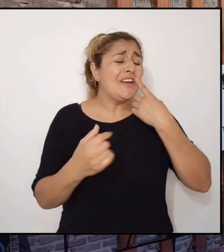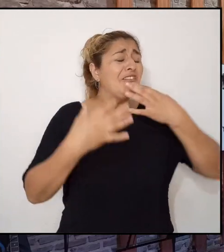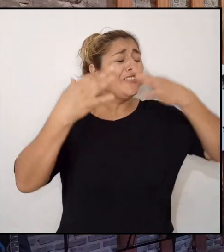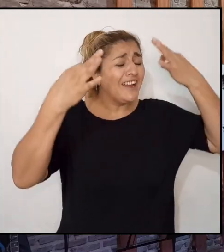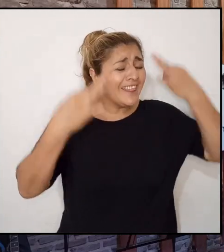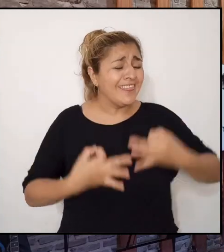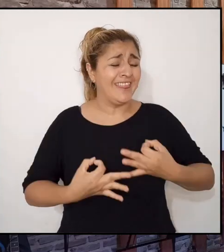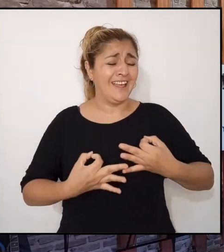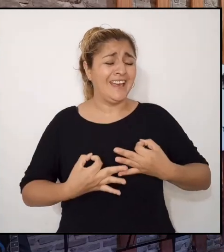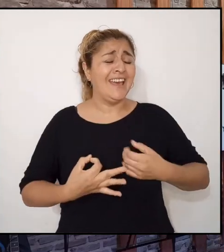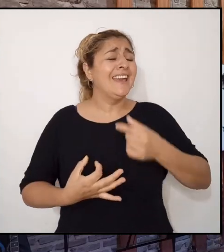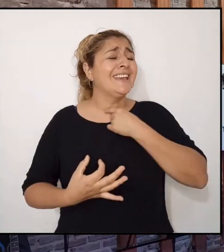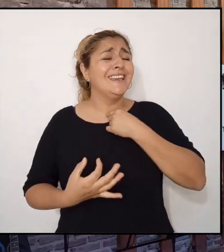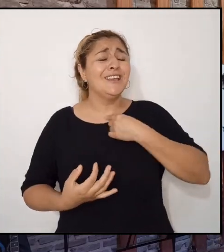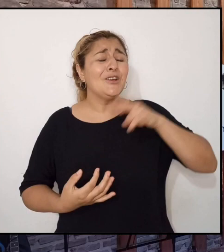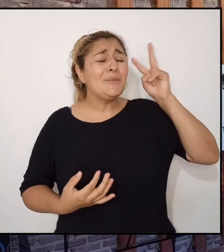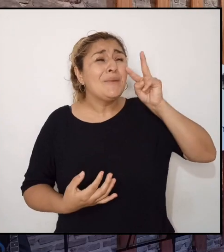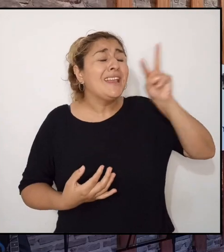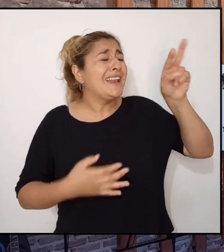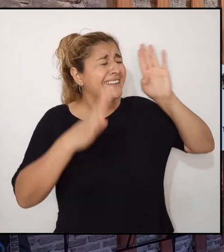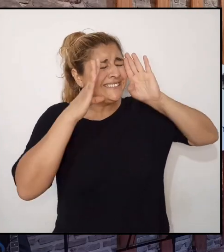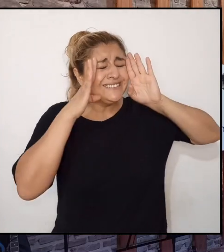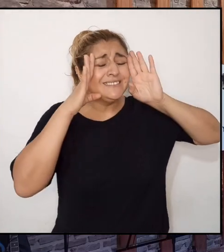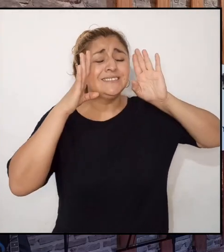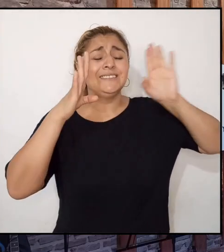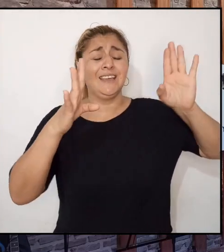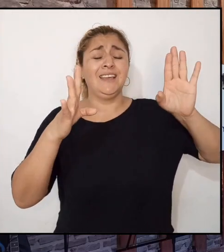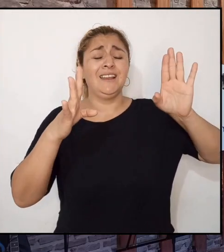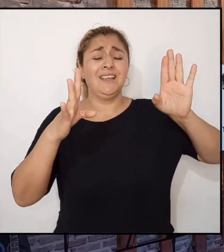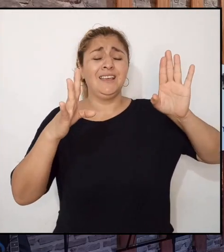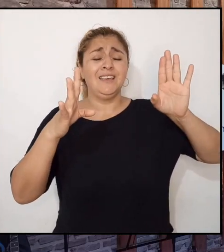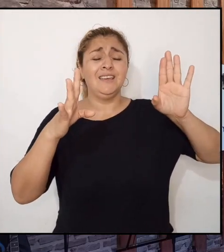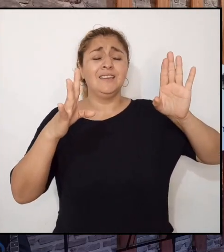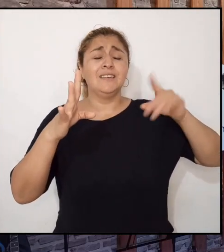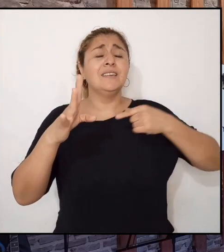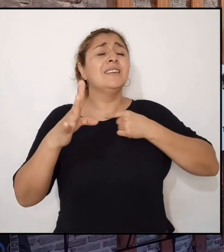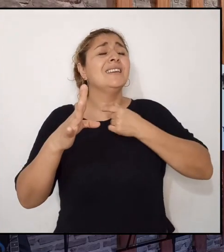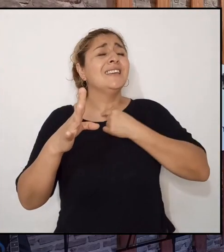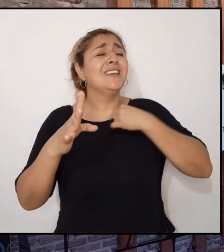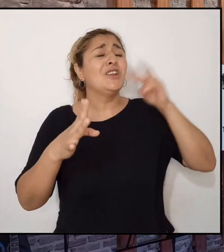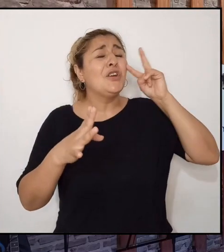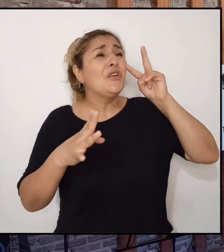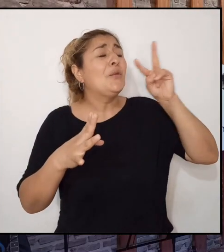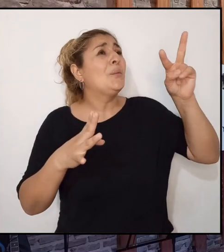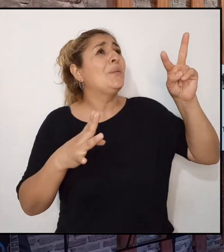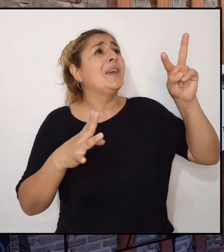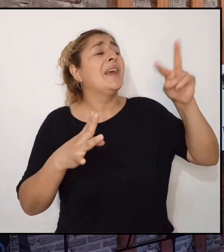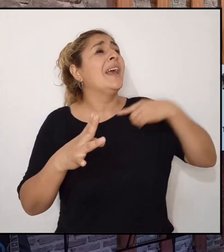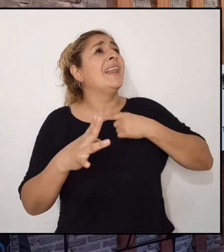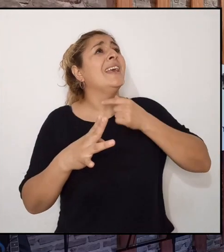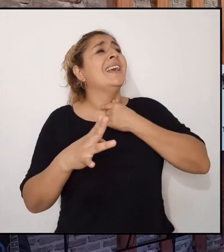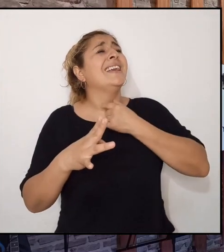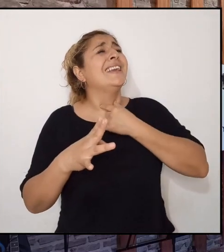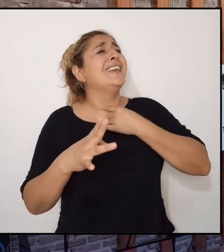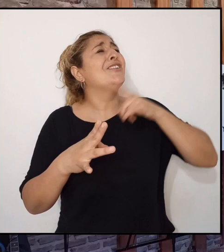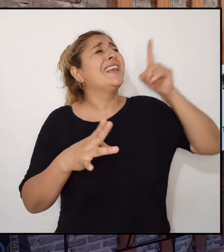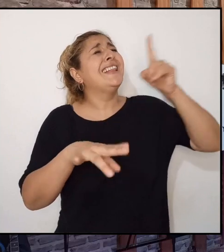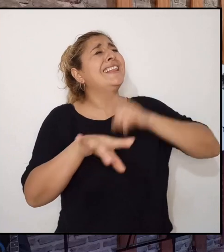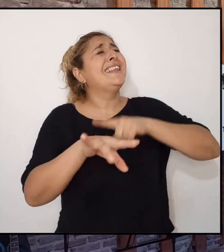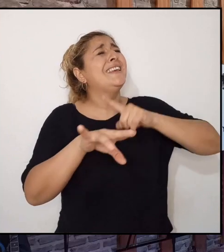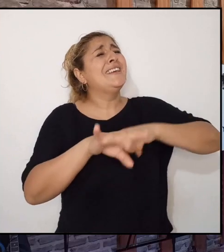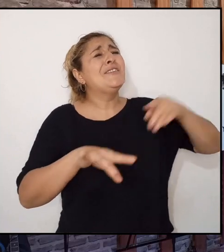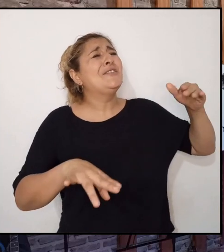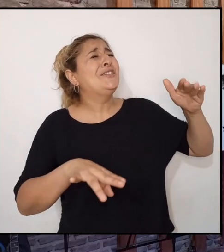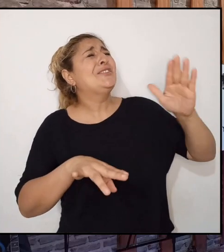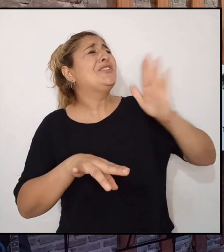Yo quiero que mis ojos te vean, Señor. Yo quiero verte. Yo quiero que estés conmigo todo tiempo. Y yo